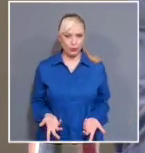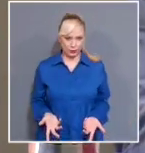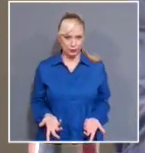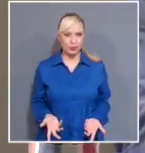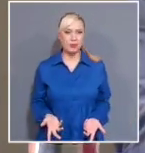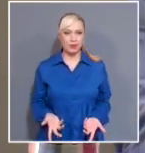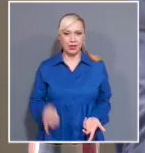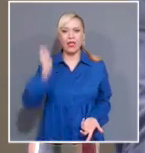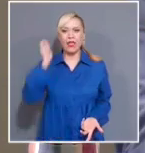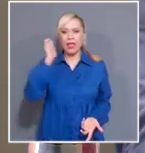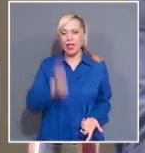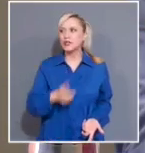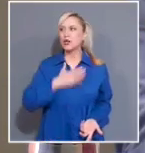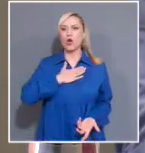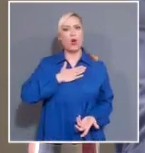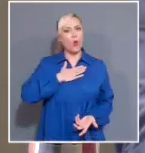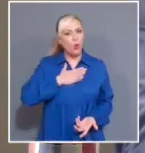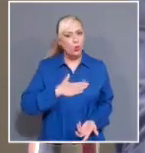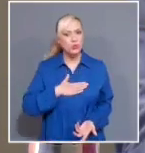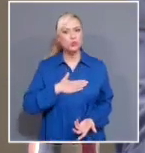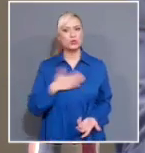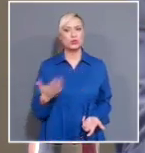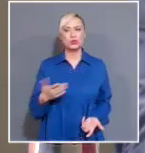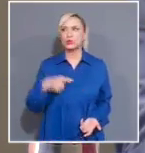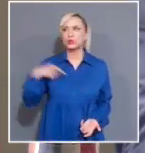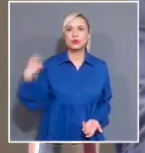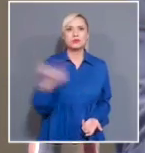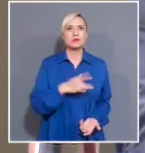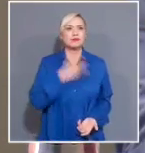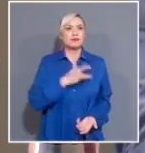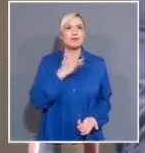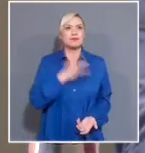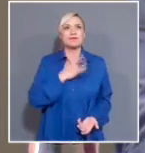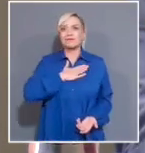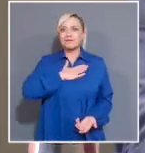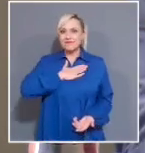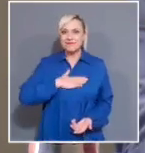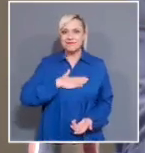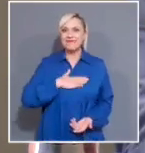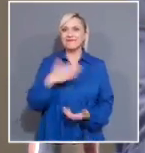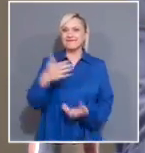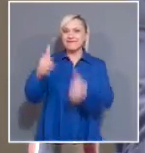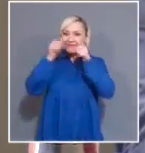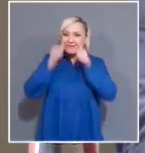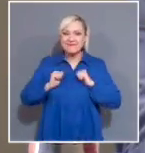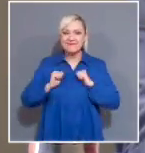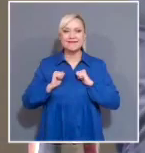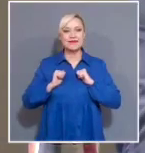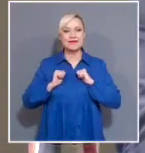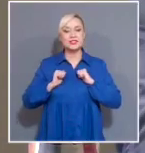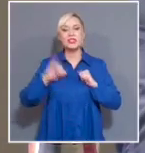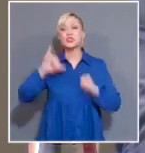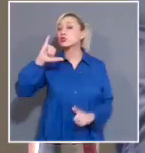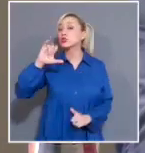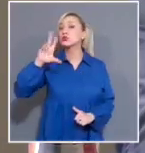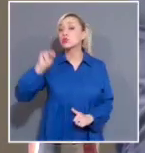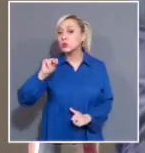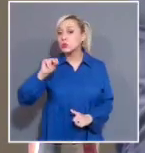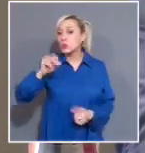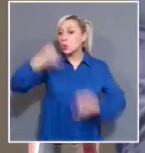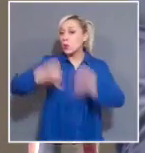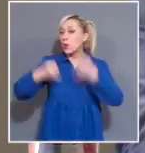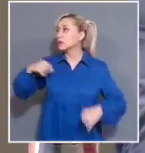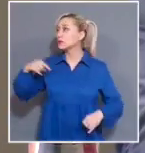justo todos tenemos una sensación de Justicia reitero se cumple o no con el cuerpo colegiado de jueces que existe